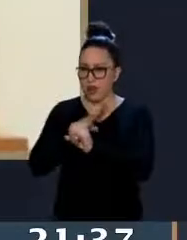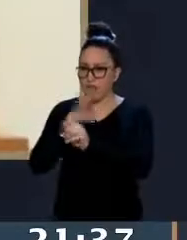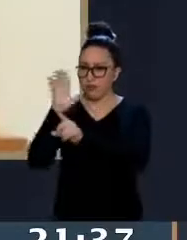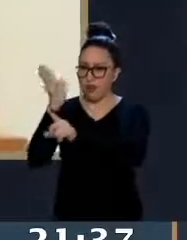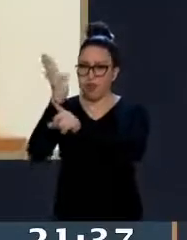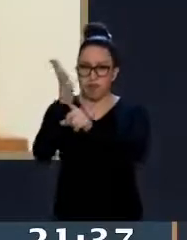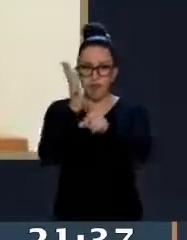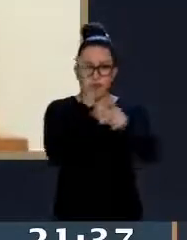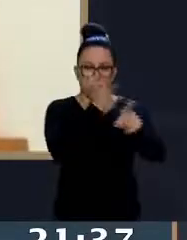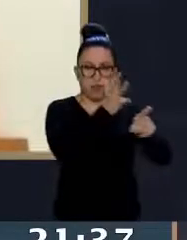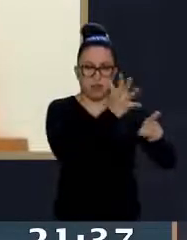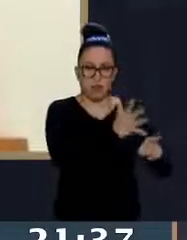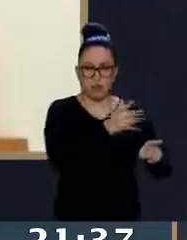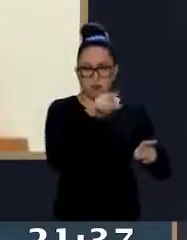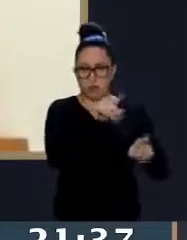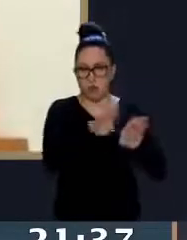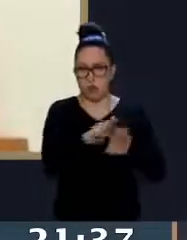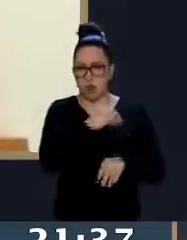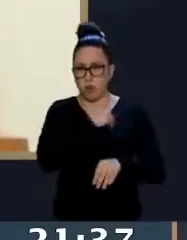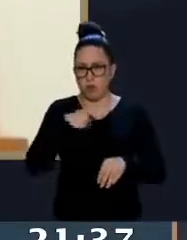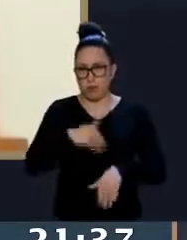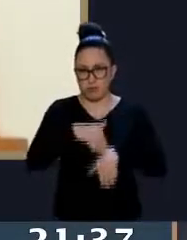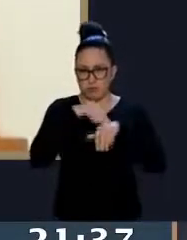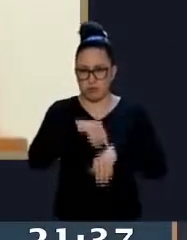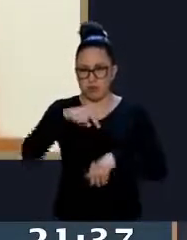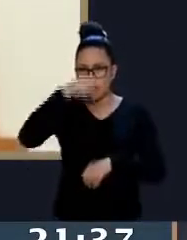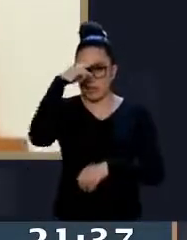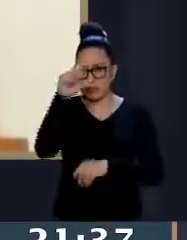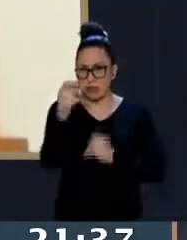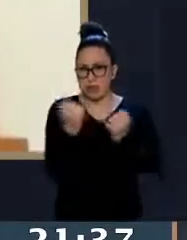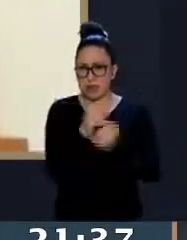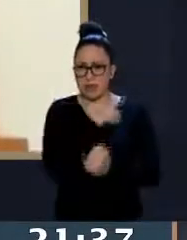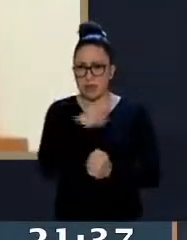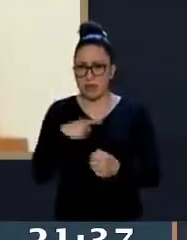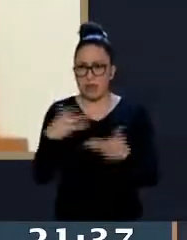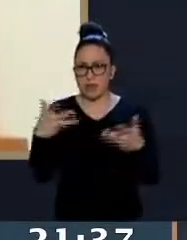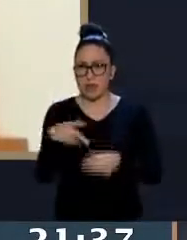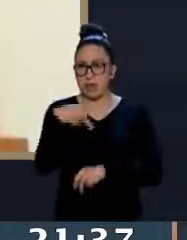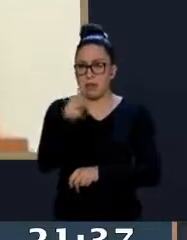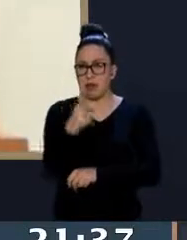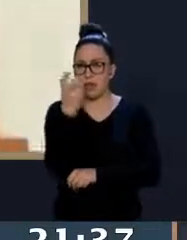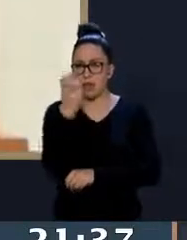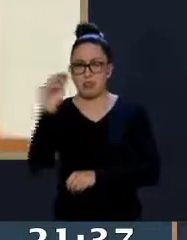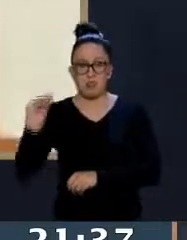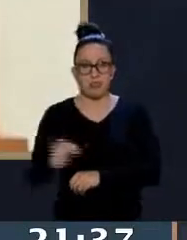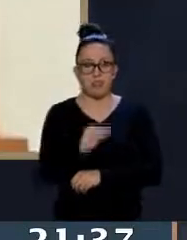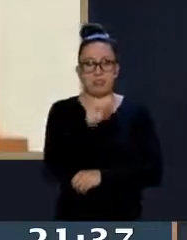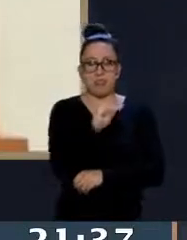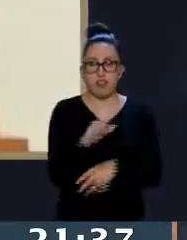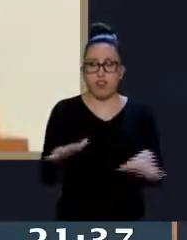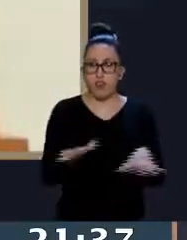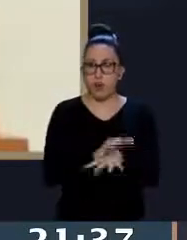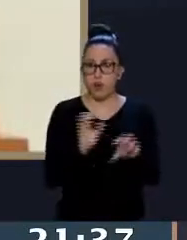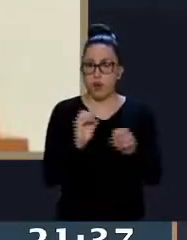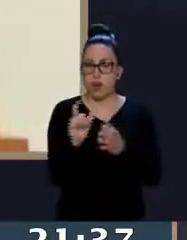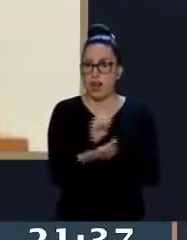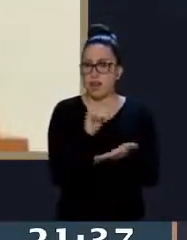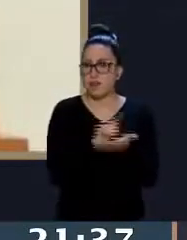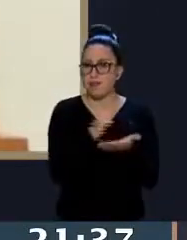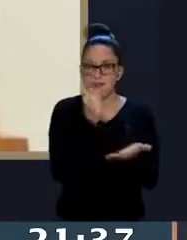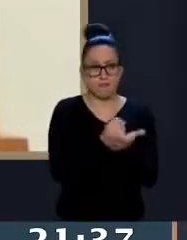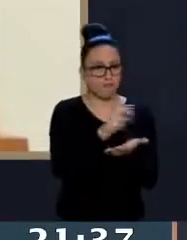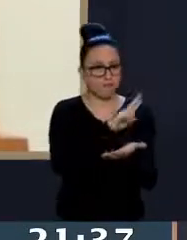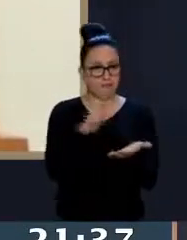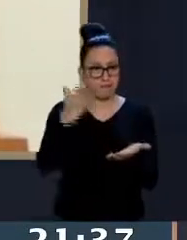instrumentos que ya eran obligatorios Por cierto para el estado mexicano pues no estaba digamos